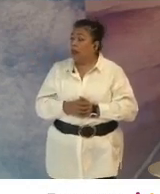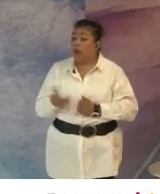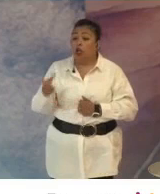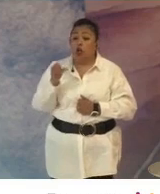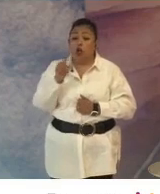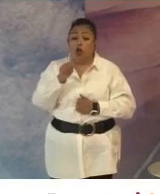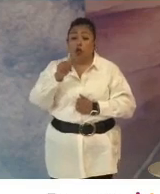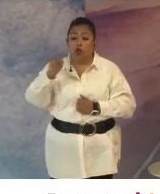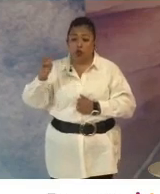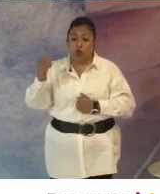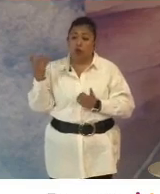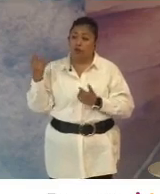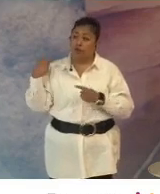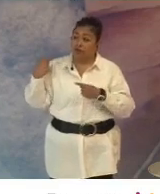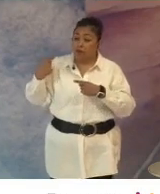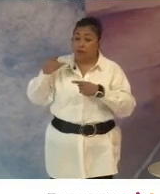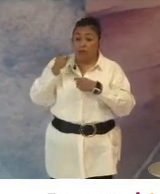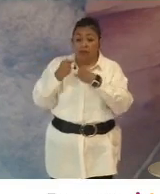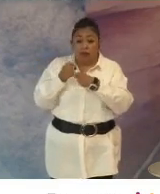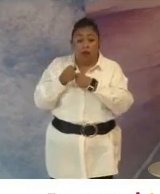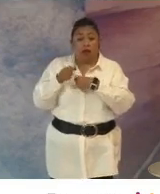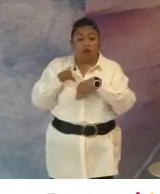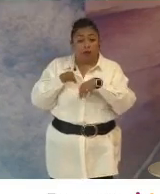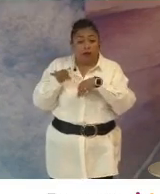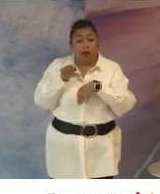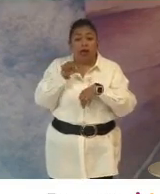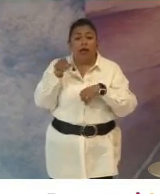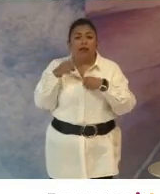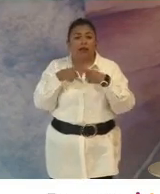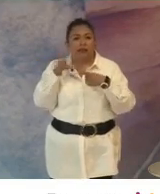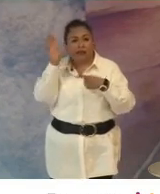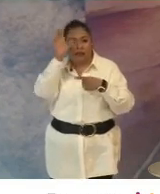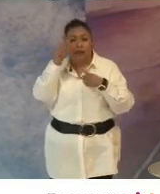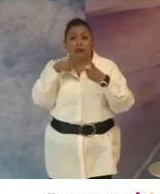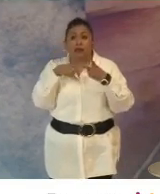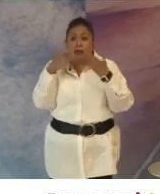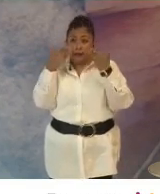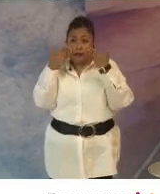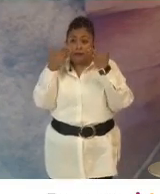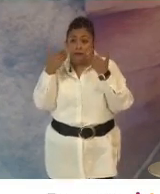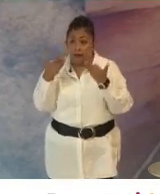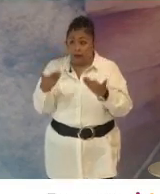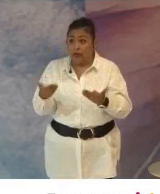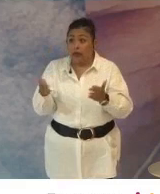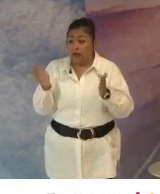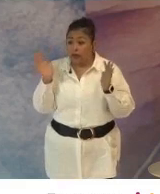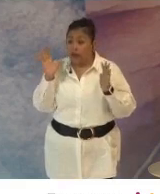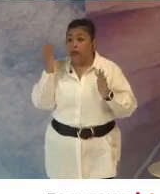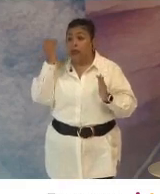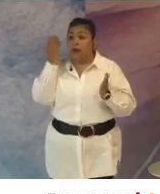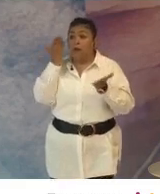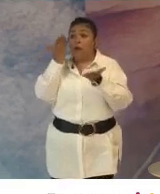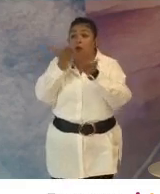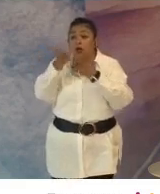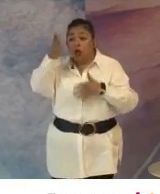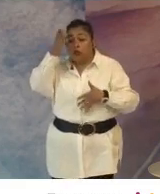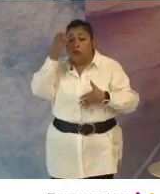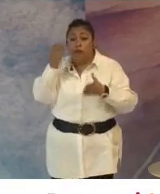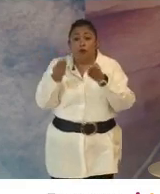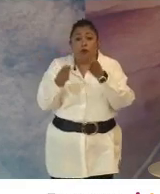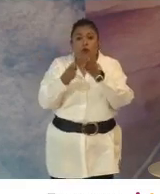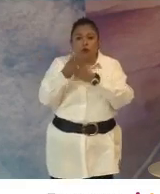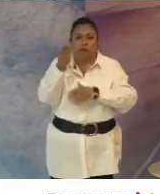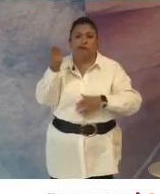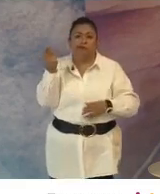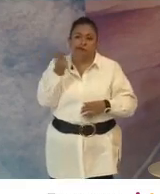Otto lo ha venido trabajando por más de 20 años, está basado en ciencia y en evidencia. Y propone conceptos de vanguardia que